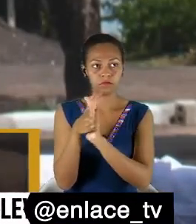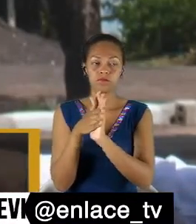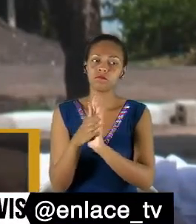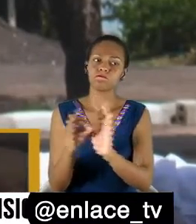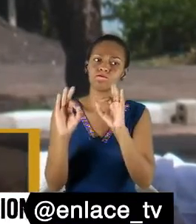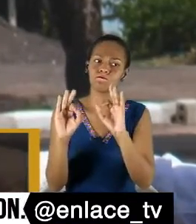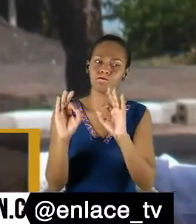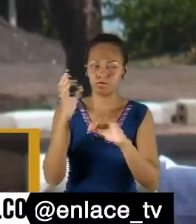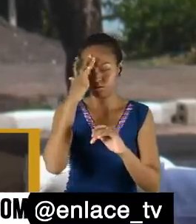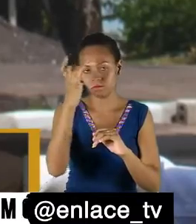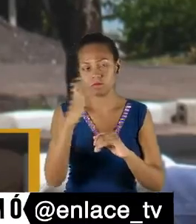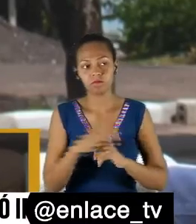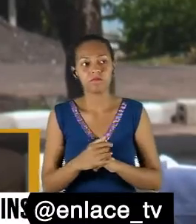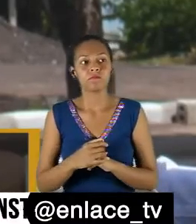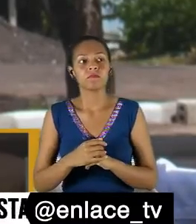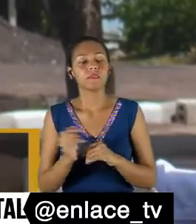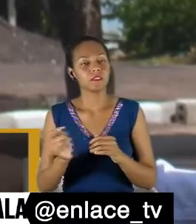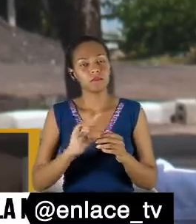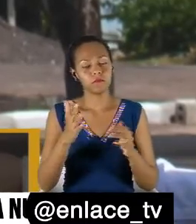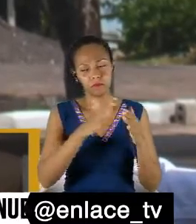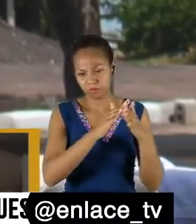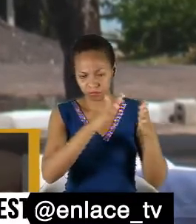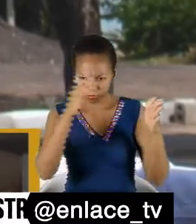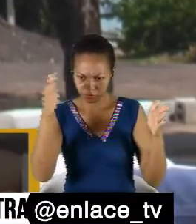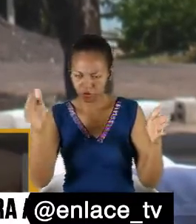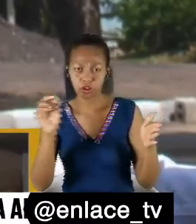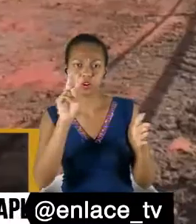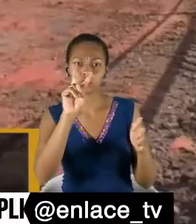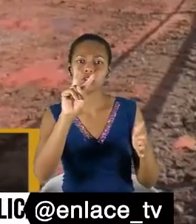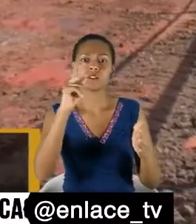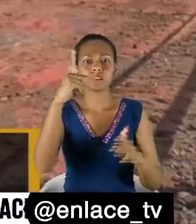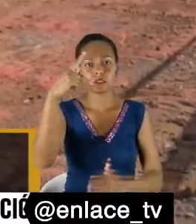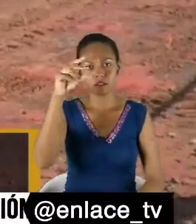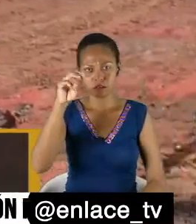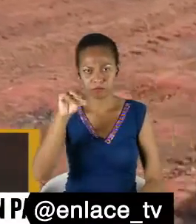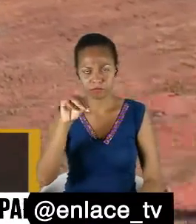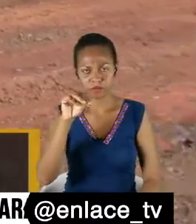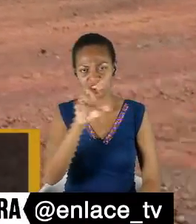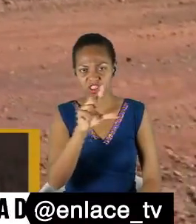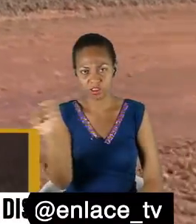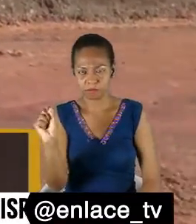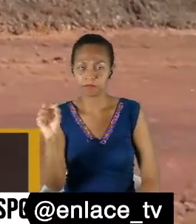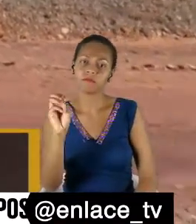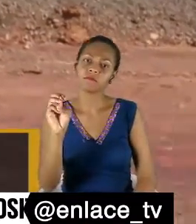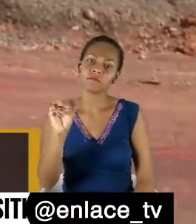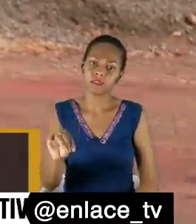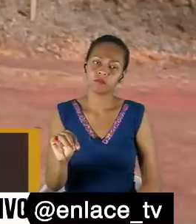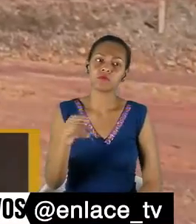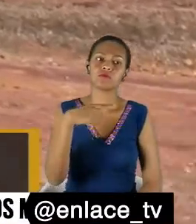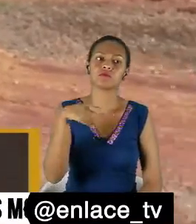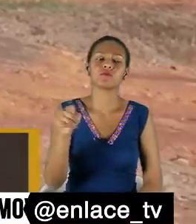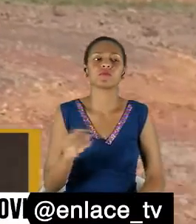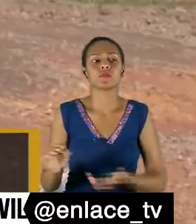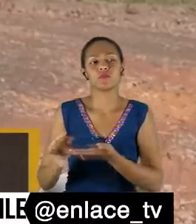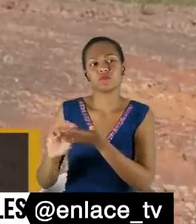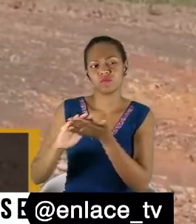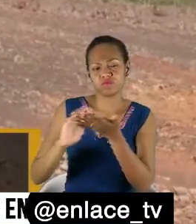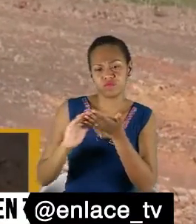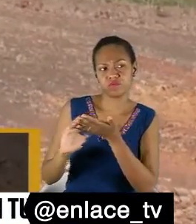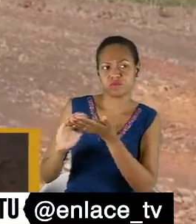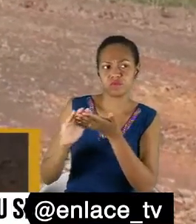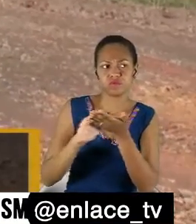pavimento de 2 kilómetros, 100 metros. Va a ser en una mezcla en pavimento y caliente. Va a tener prácticamente